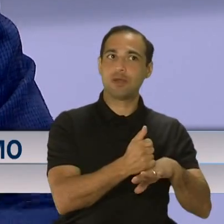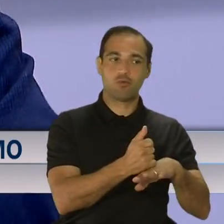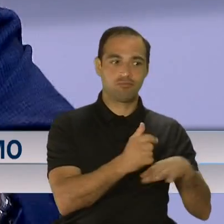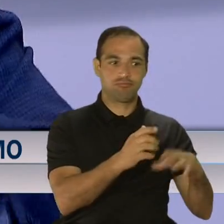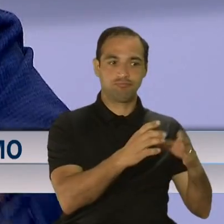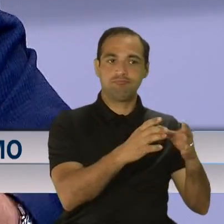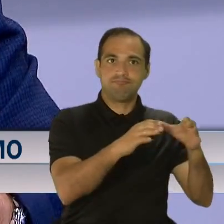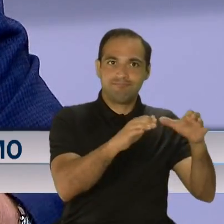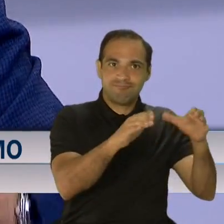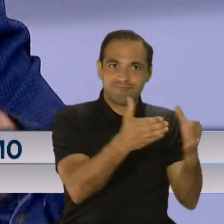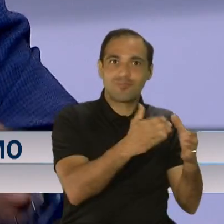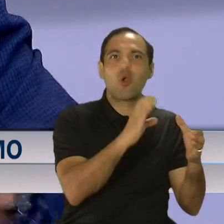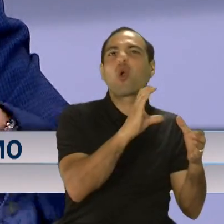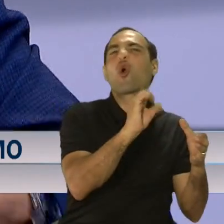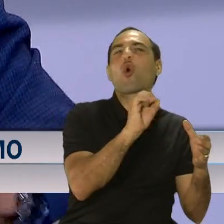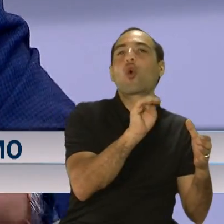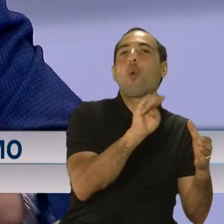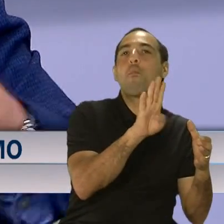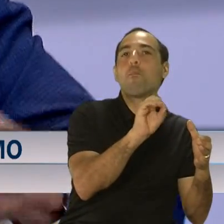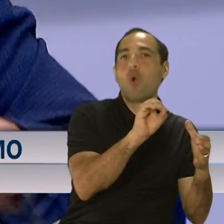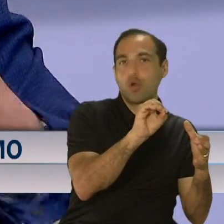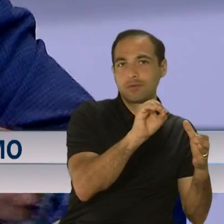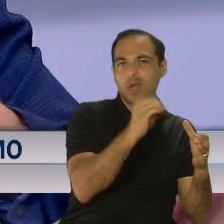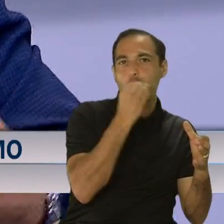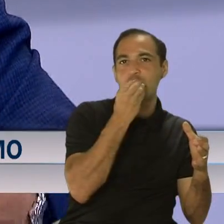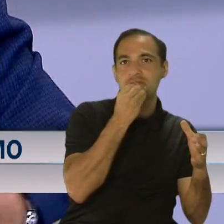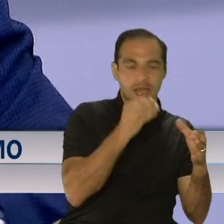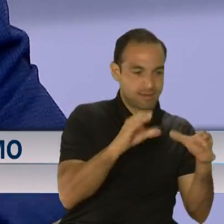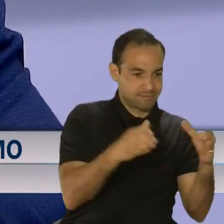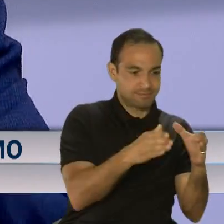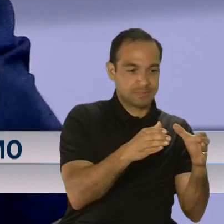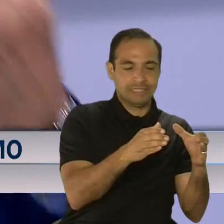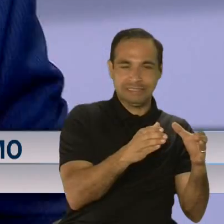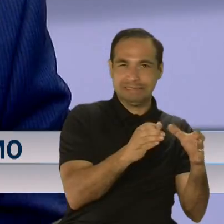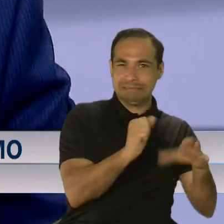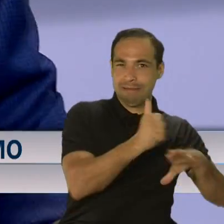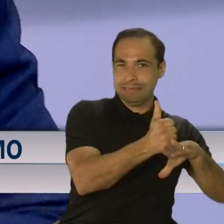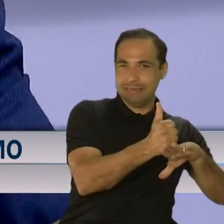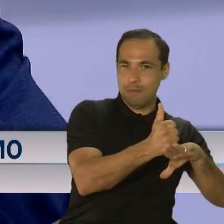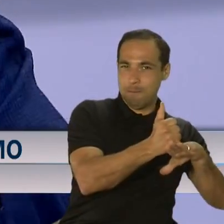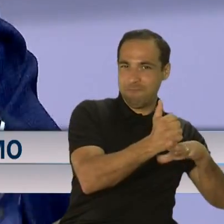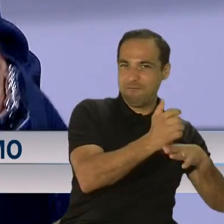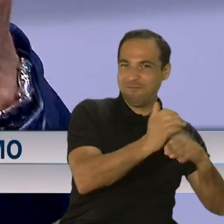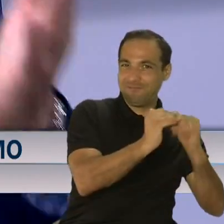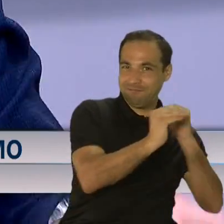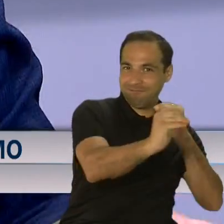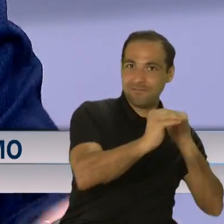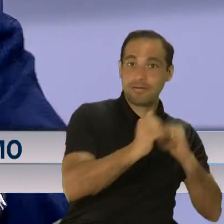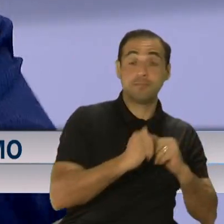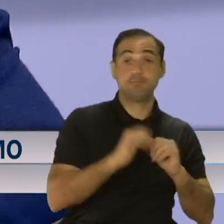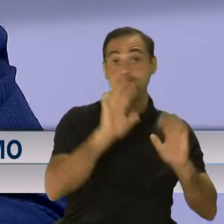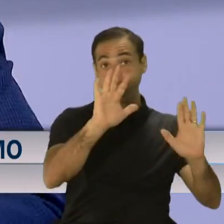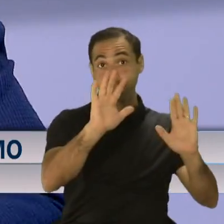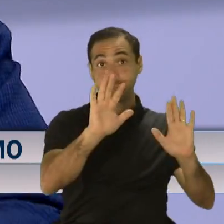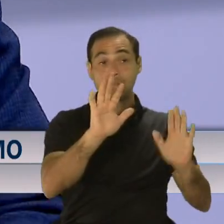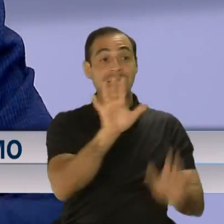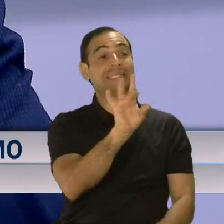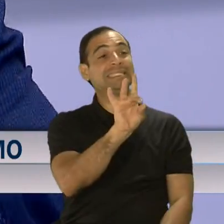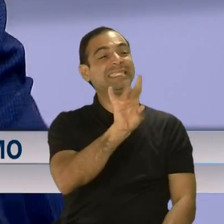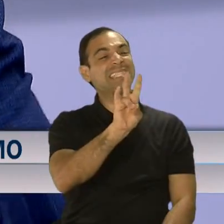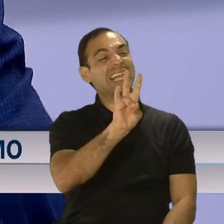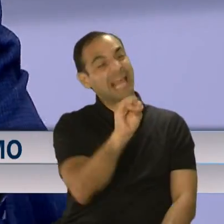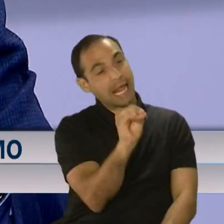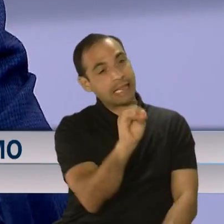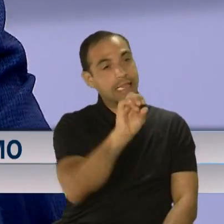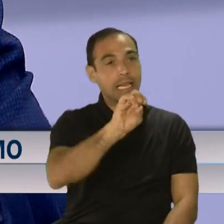Estos aumentos a la larga también puede traer un problema de inflación. Hablando de historia, en la década del 70 para el 80, ahorita estamos